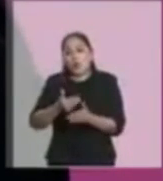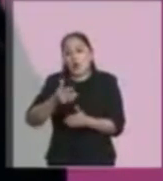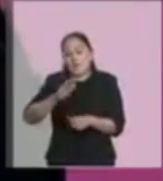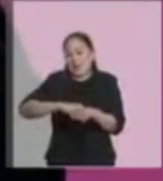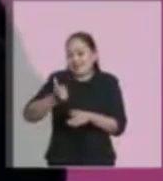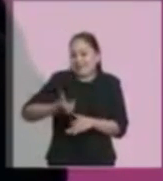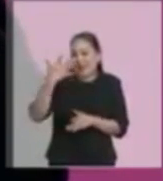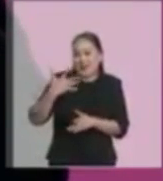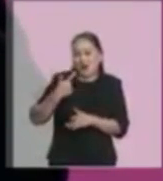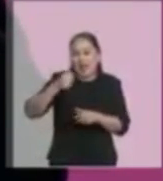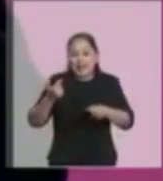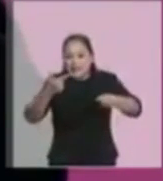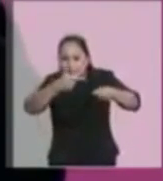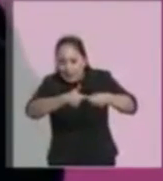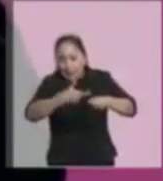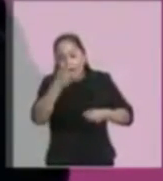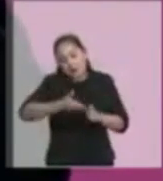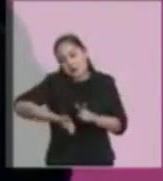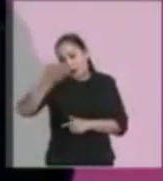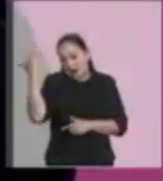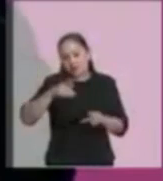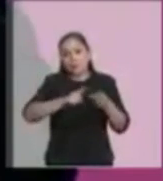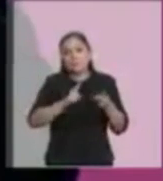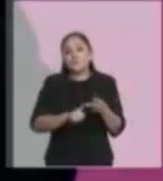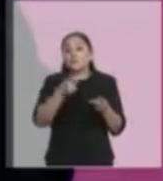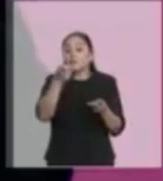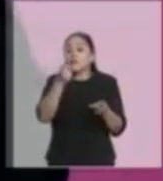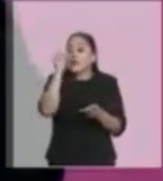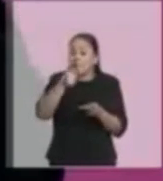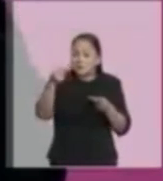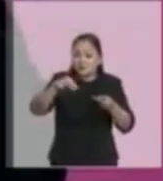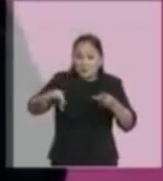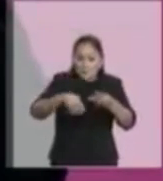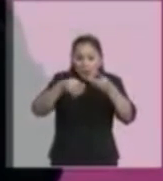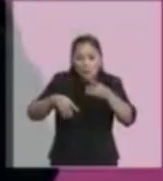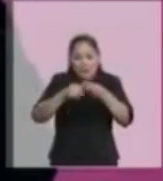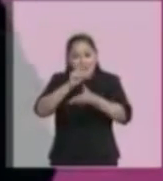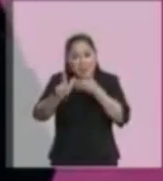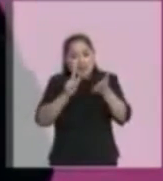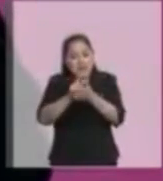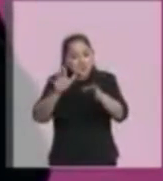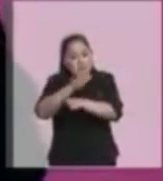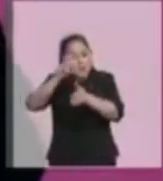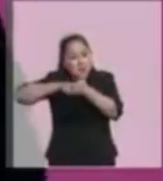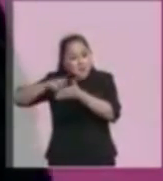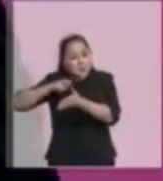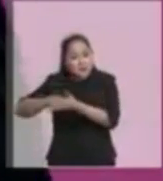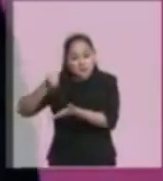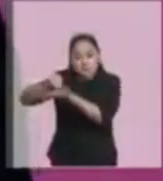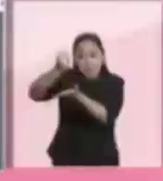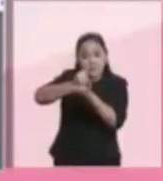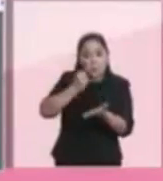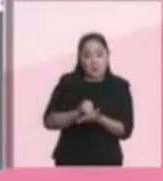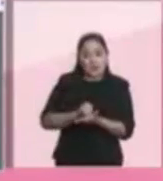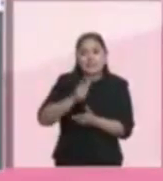de las gasolinas, el gasolinazo, y otras reformas contrarias al